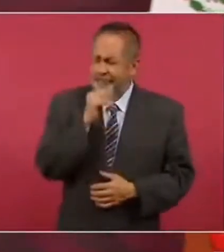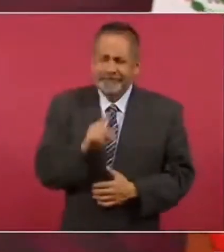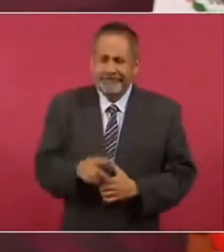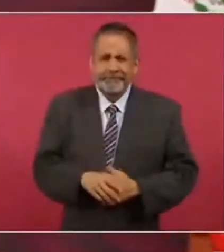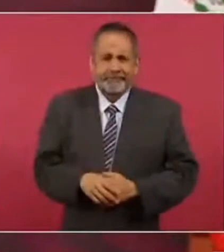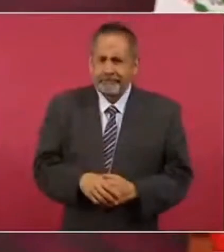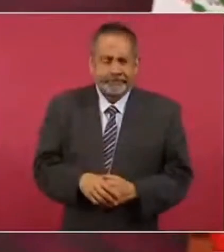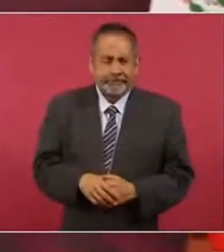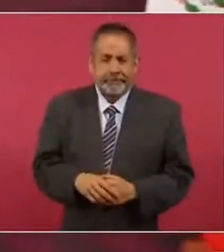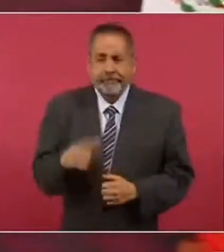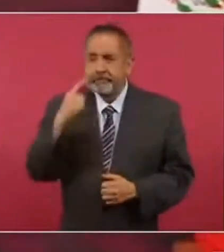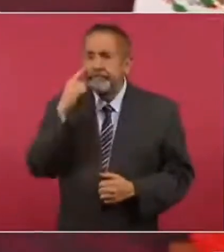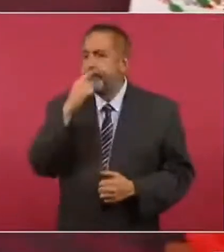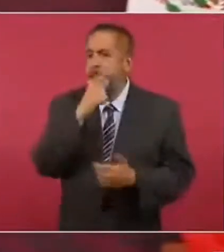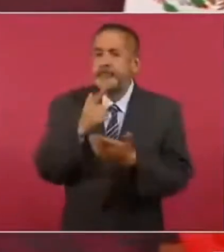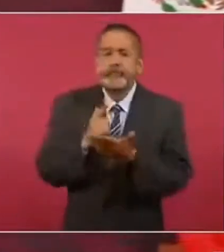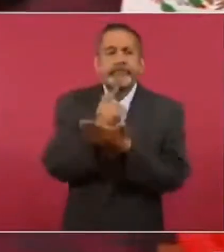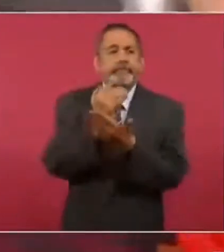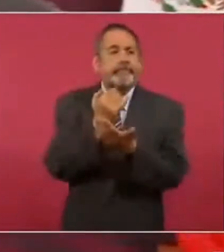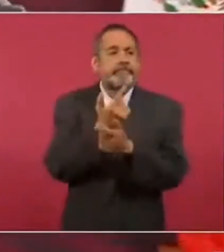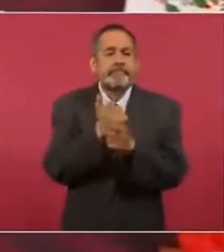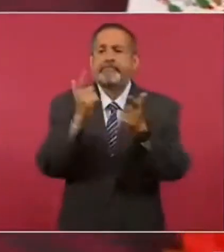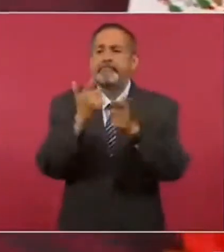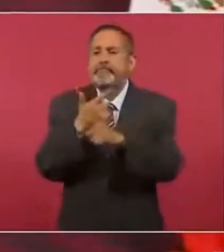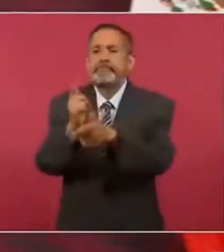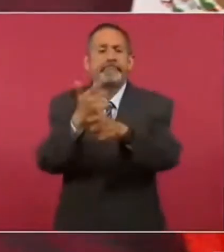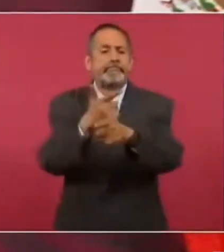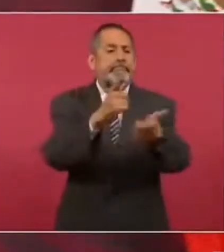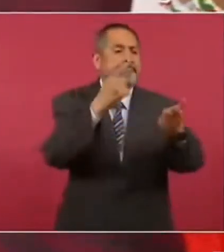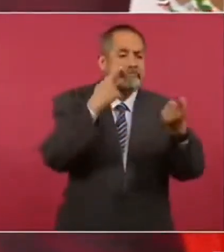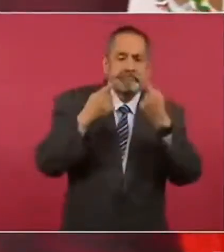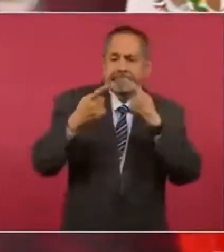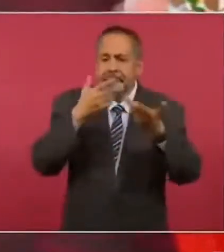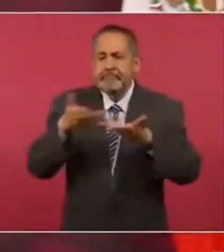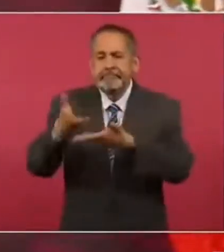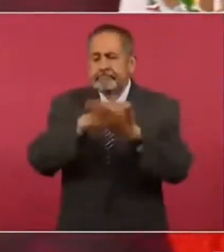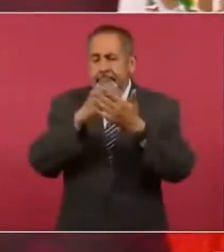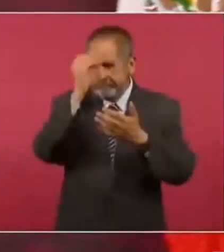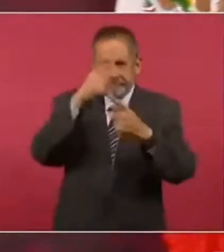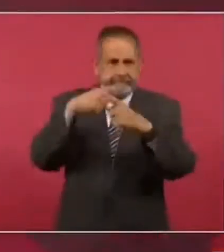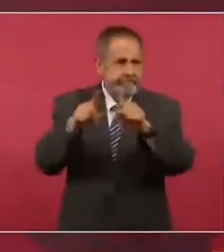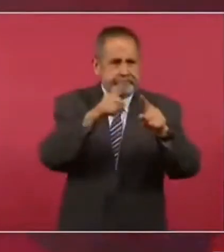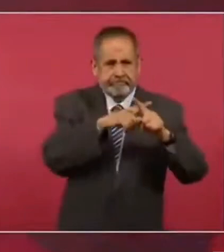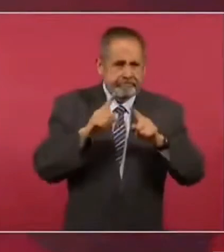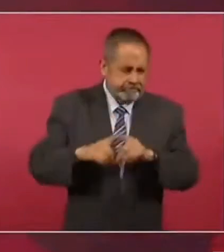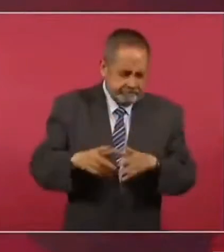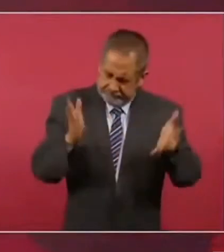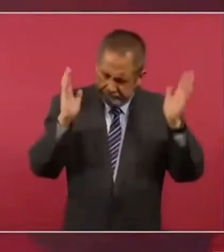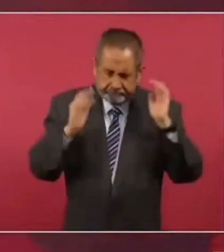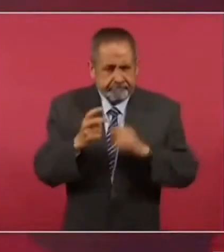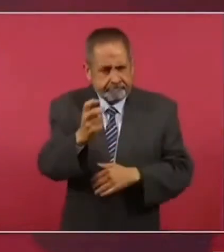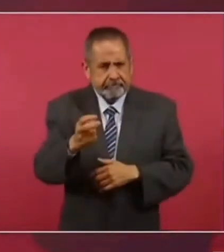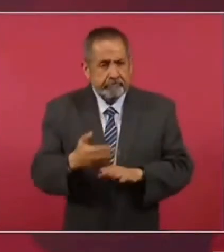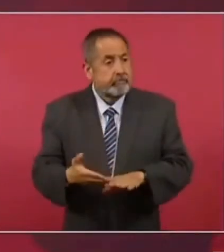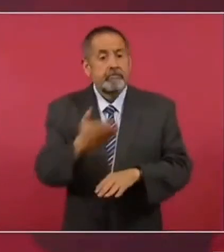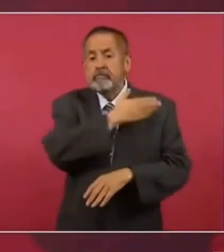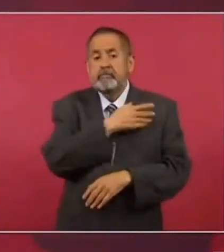La democracia es pluralidad, eso que estamos haciendo, que no pasaba antes.